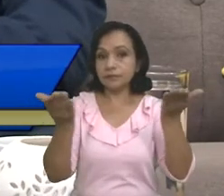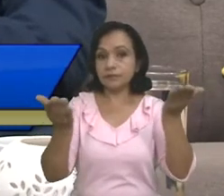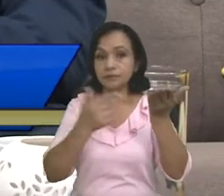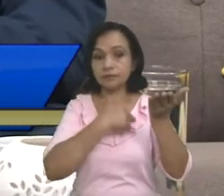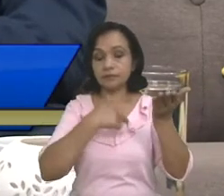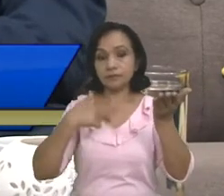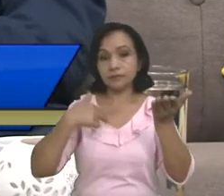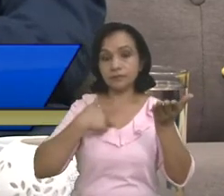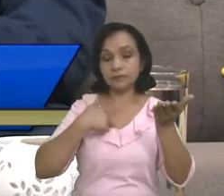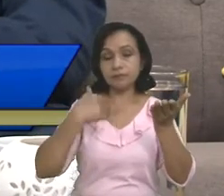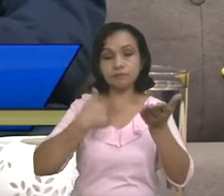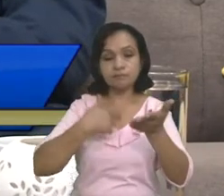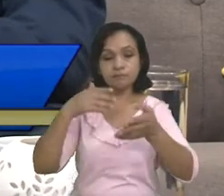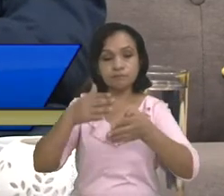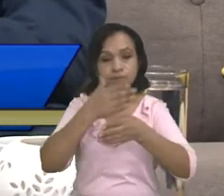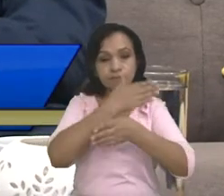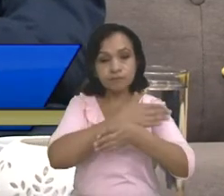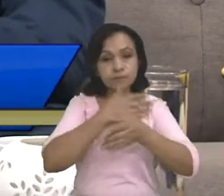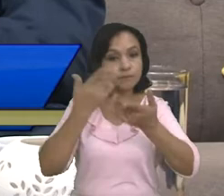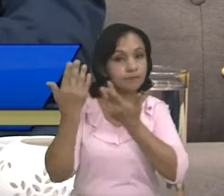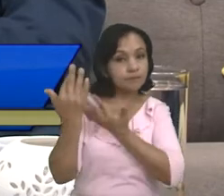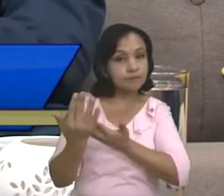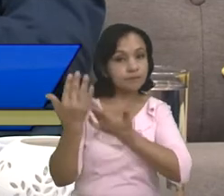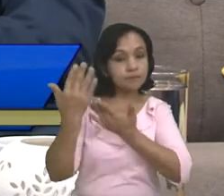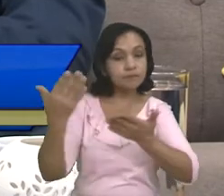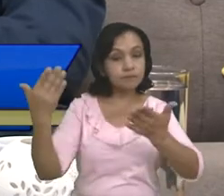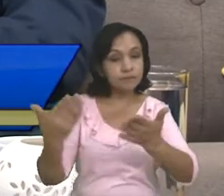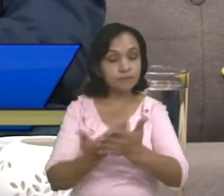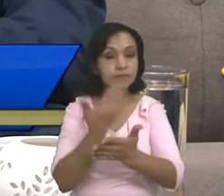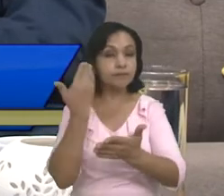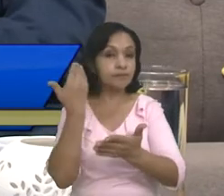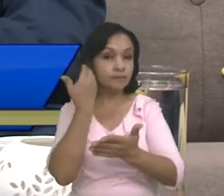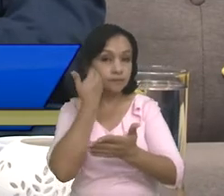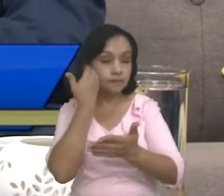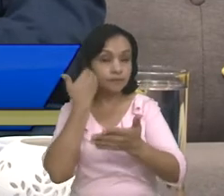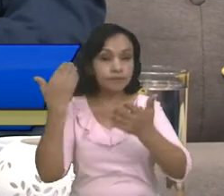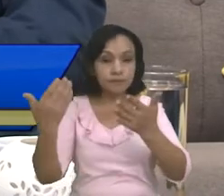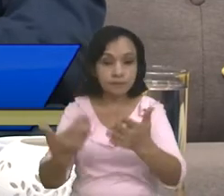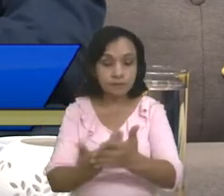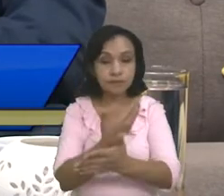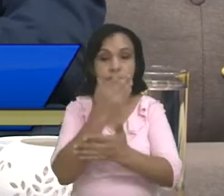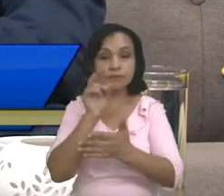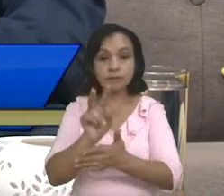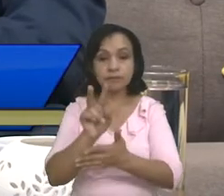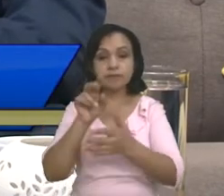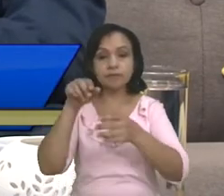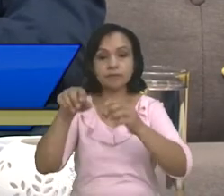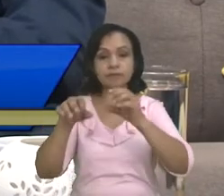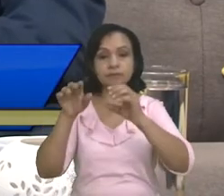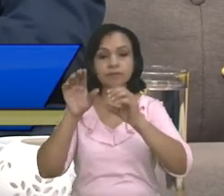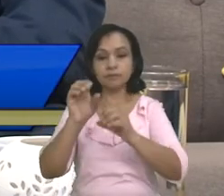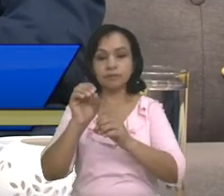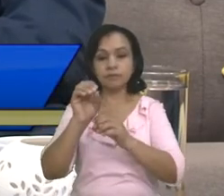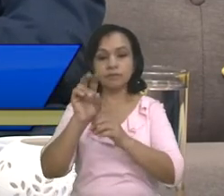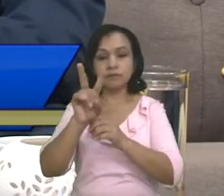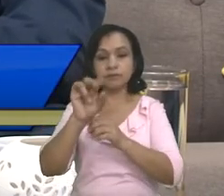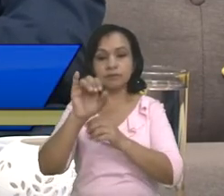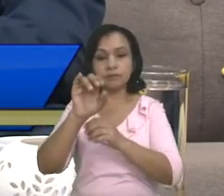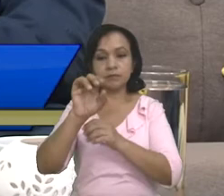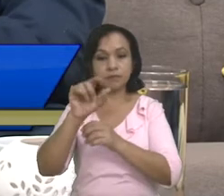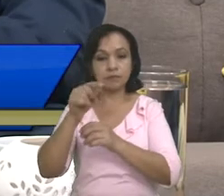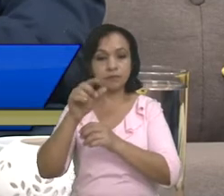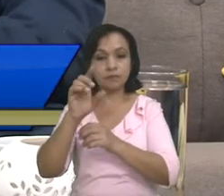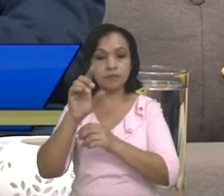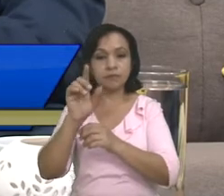estamos nosotros preparados en este nuevo vídeo este nuevo virus llamado ahora kobe 19 aunque